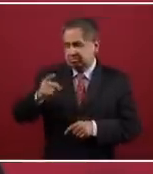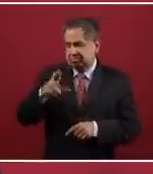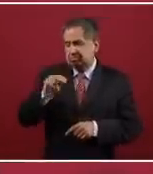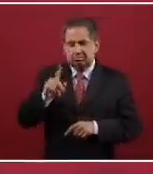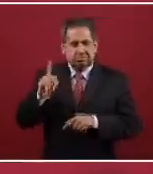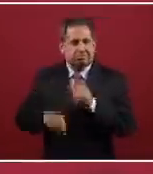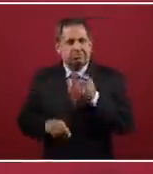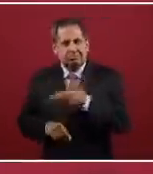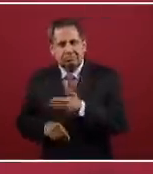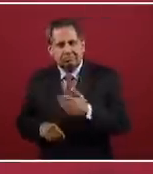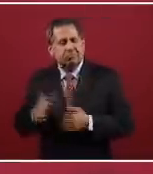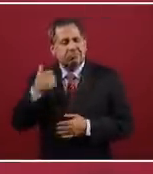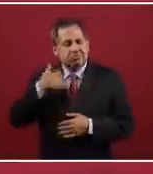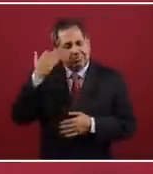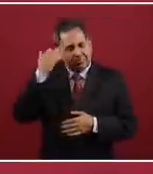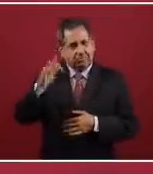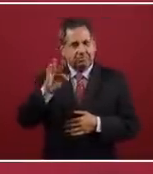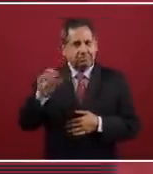Tiempo de Fox.